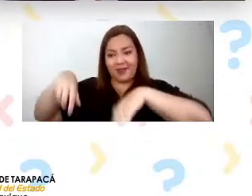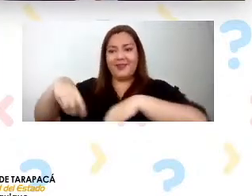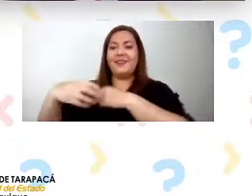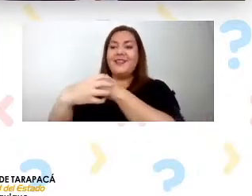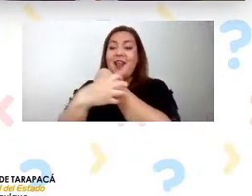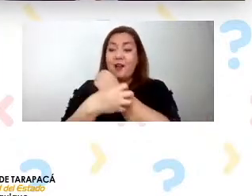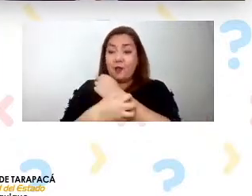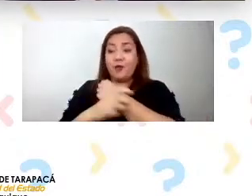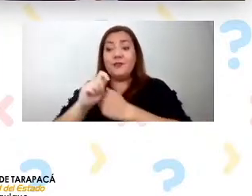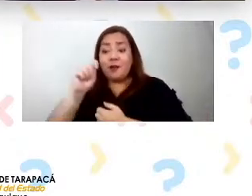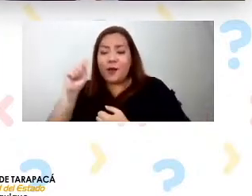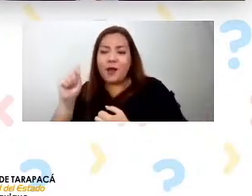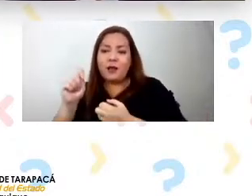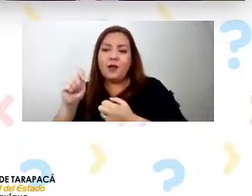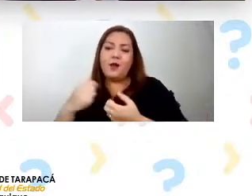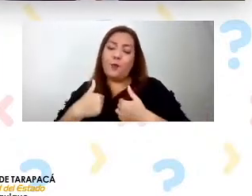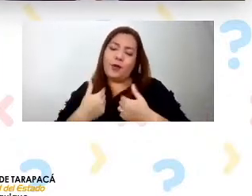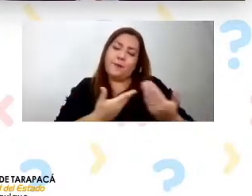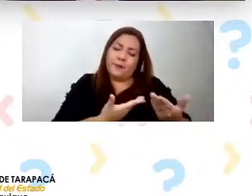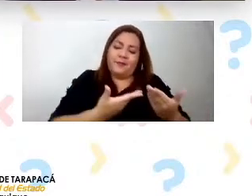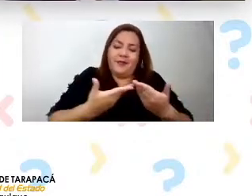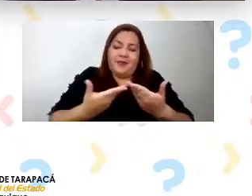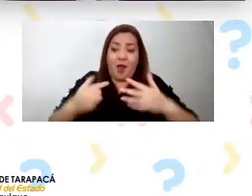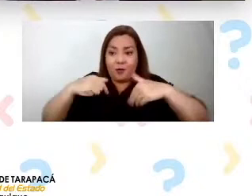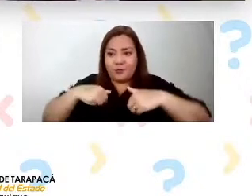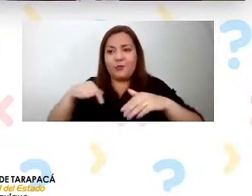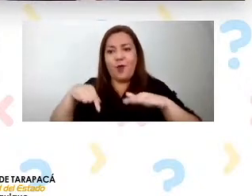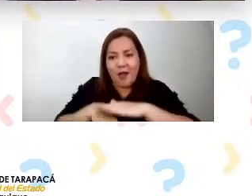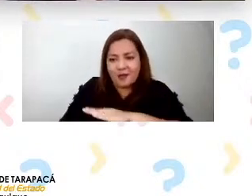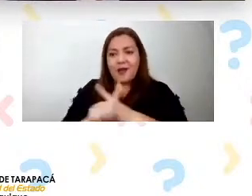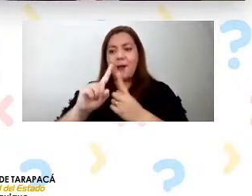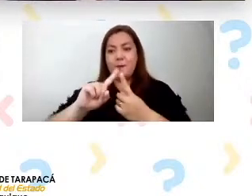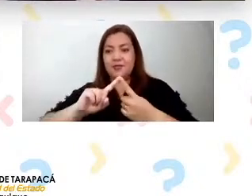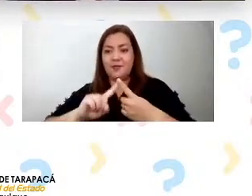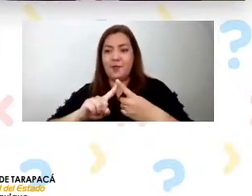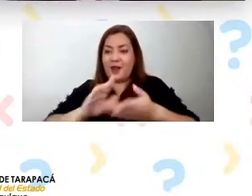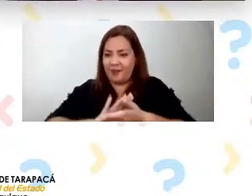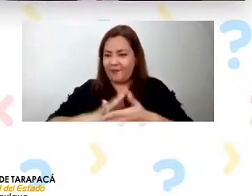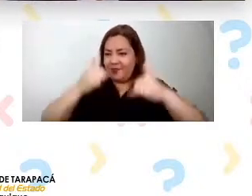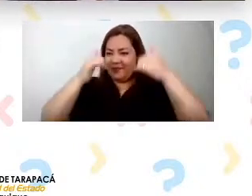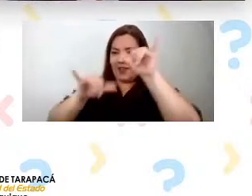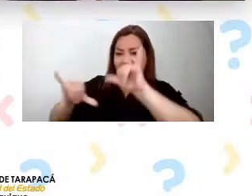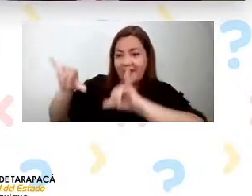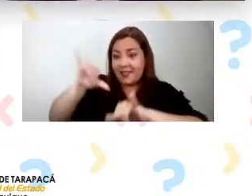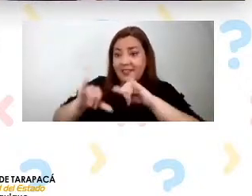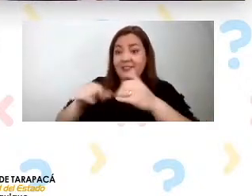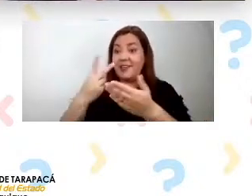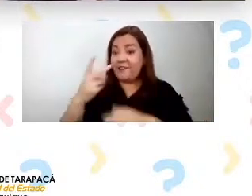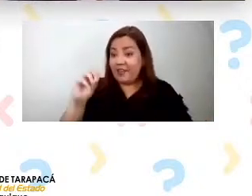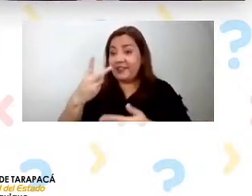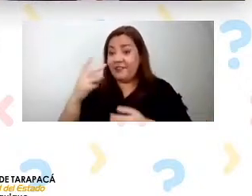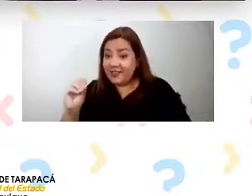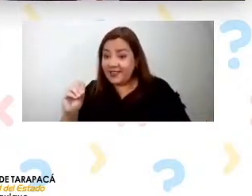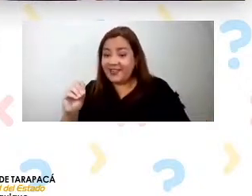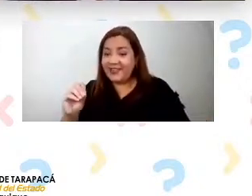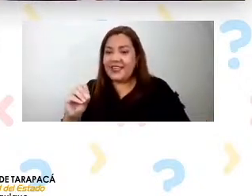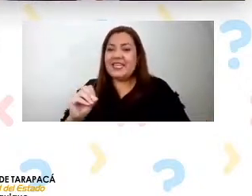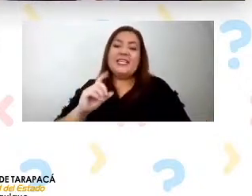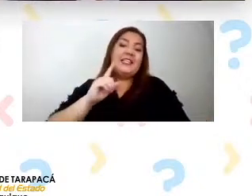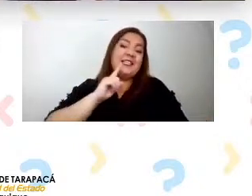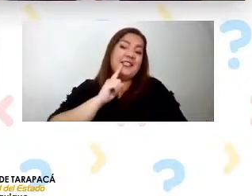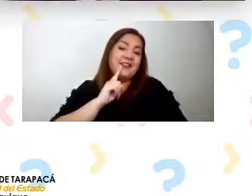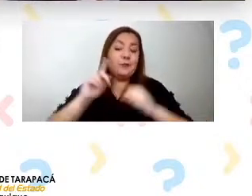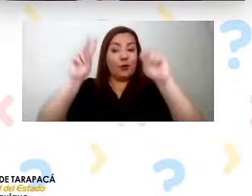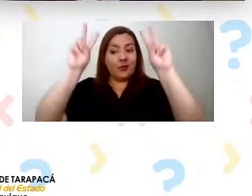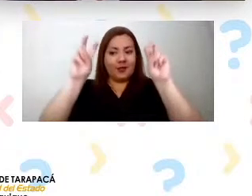Tarapacá, por la invitación, ¿no es cierto?, a participar al Festival de la Ciencia 2020 y que tiene por título Celebremos